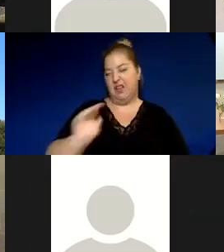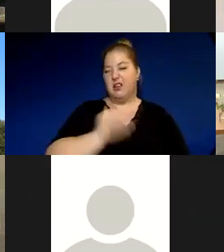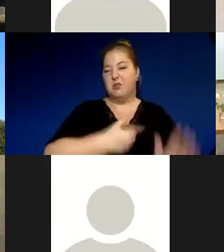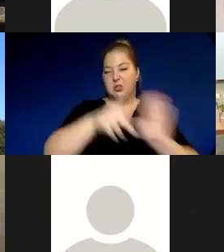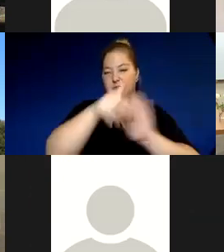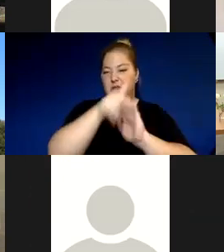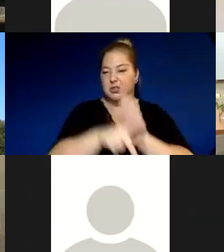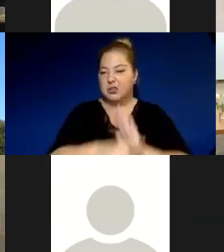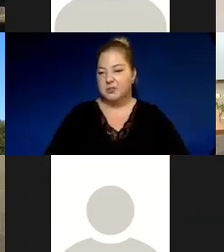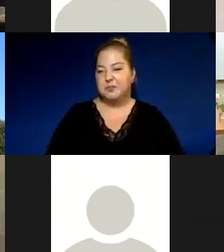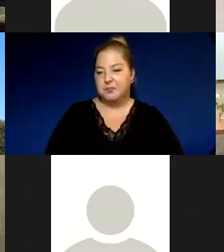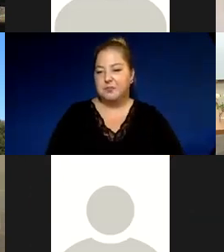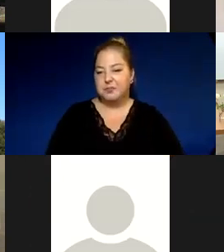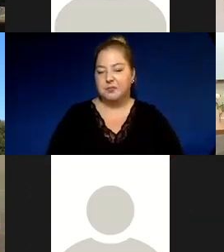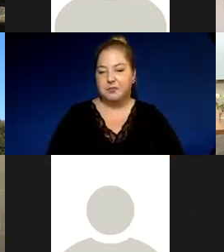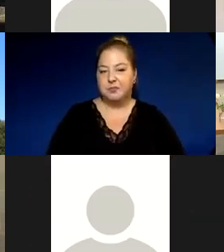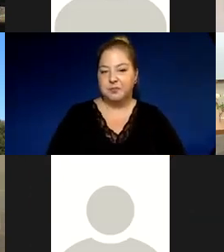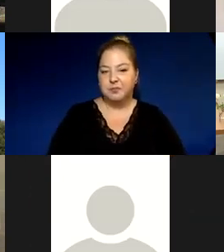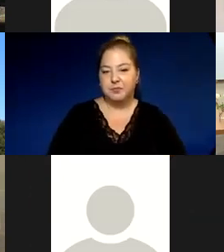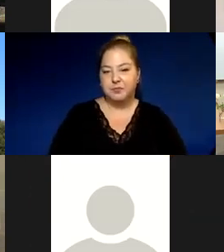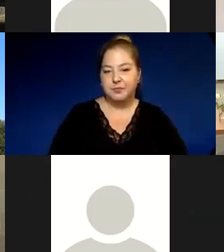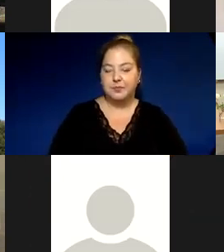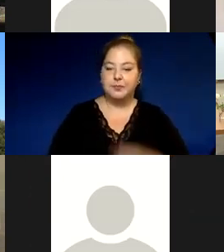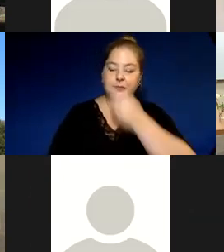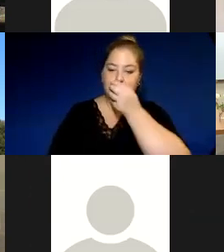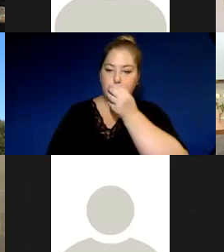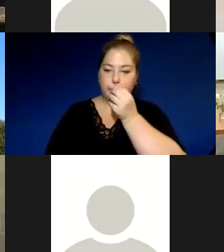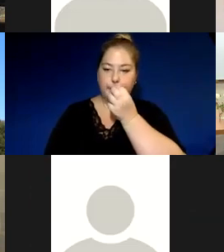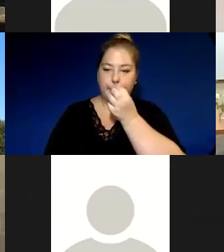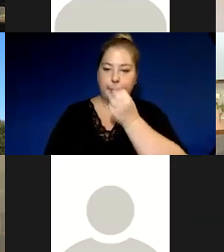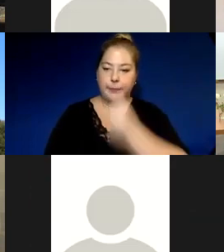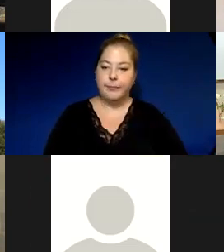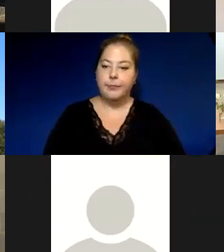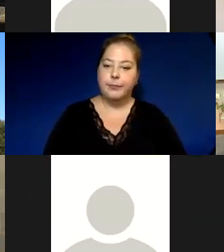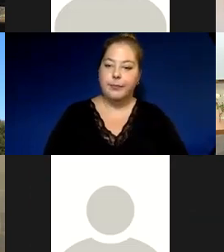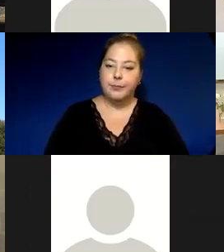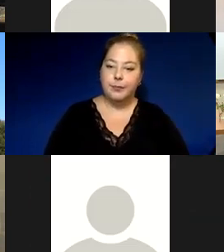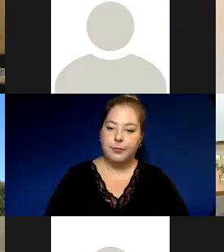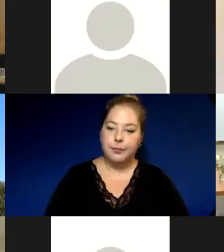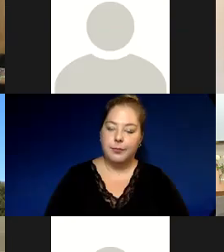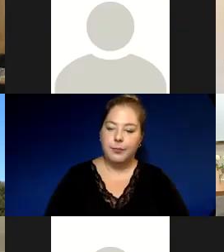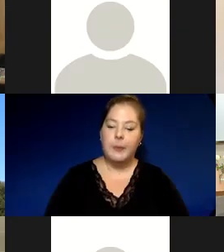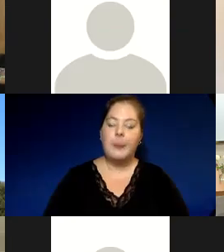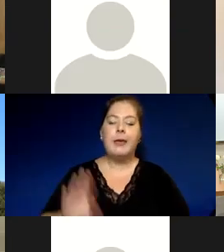Gracias, Chagrin. Una pregunta de la comunidad. Este es Sargento Valencia. ¿Podría